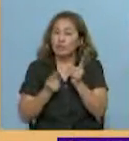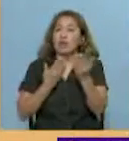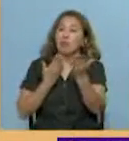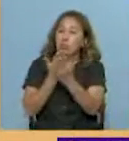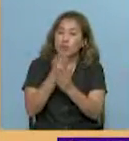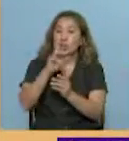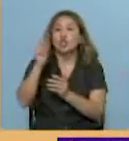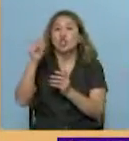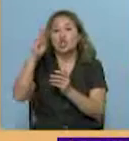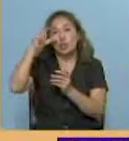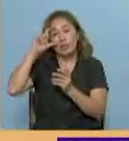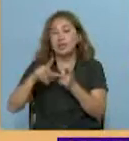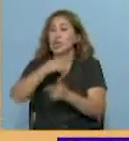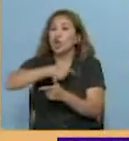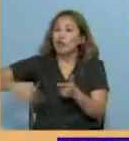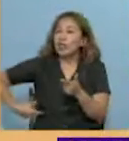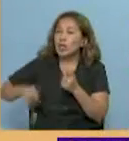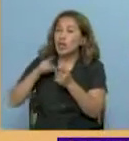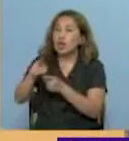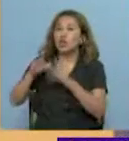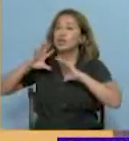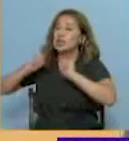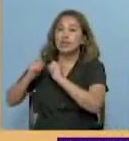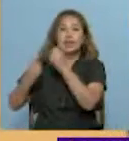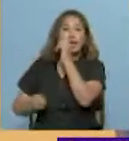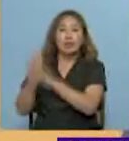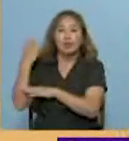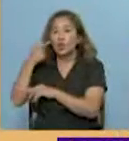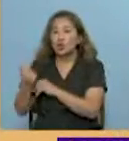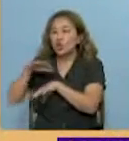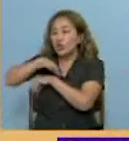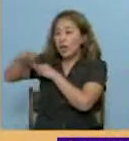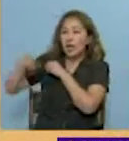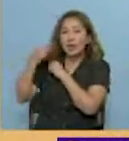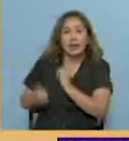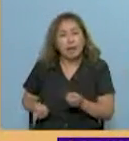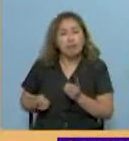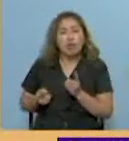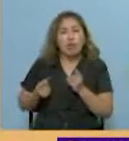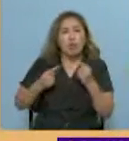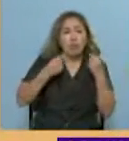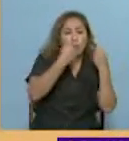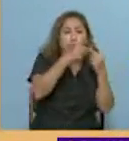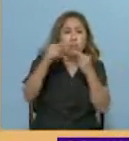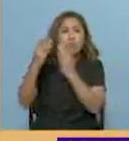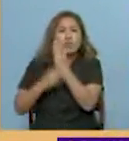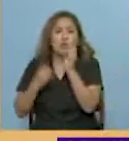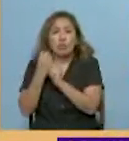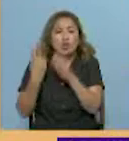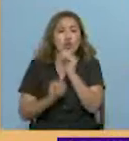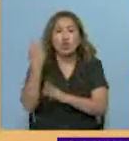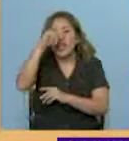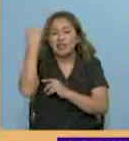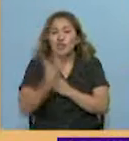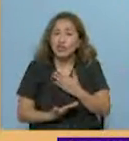robles el gobernador también la secretaria de agricultura y la secretaria del ministro de la producción de la nación